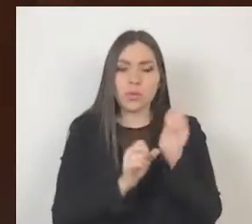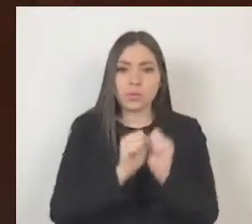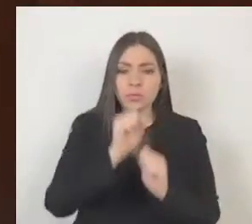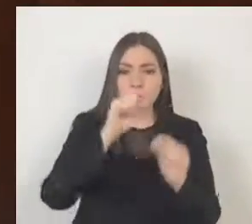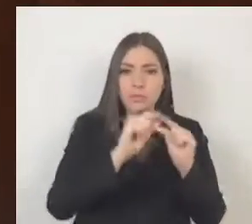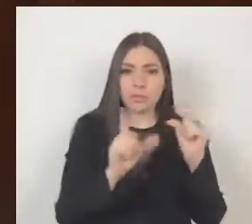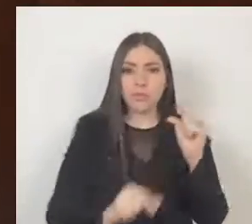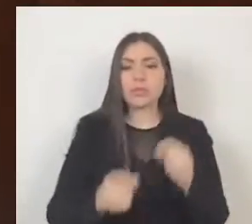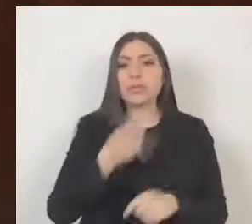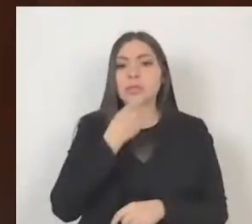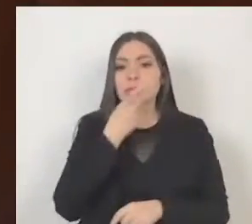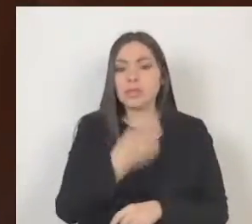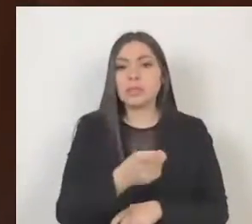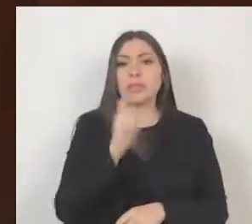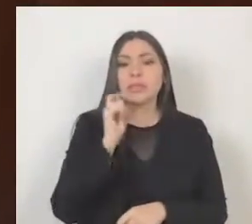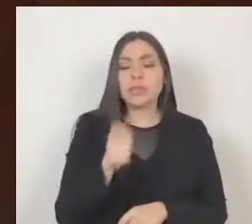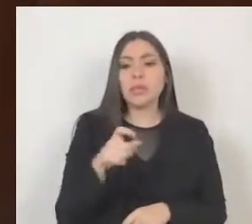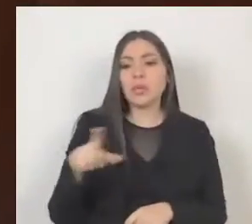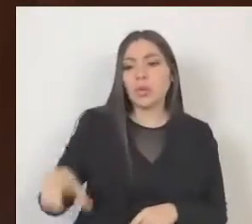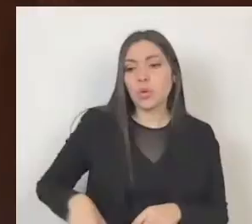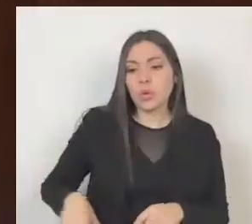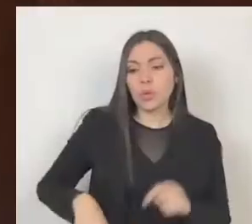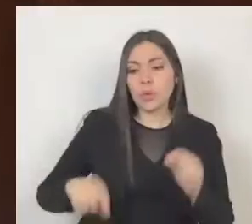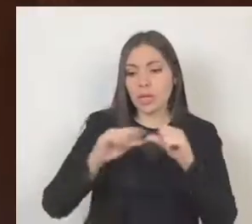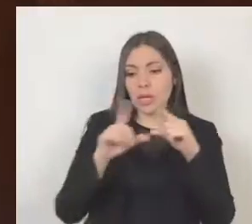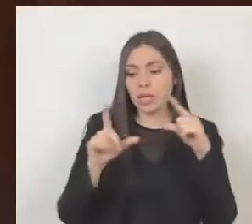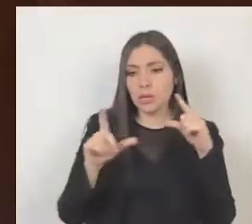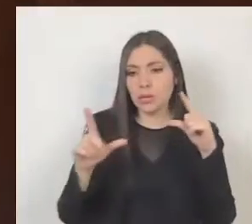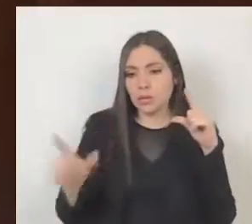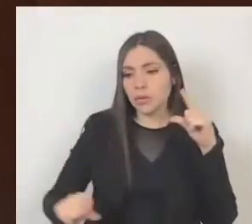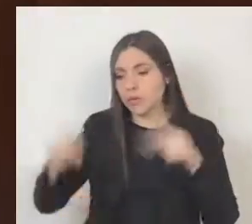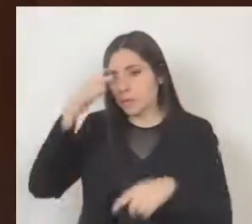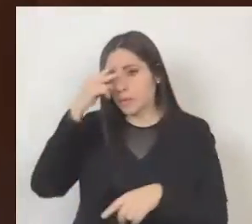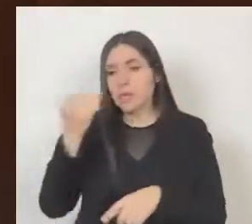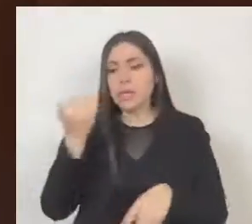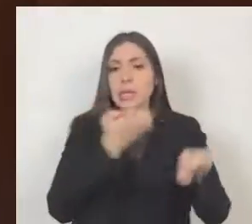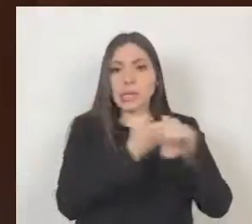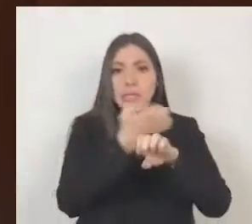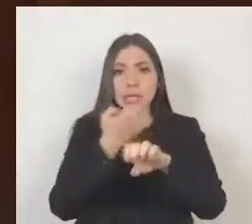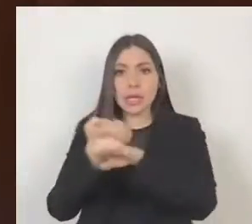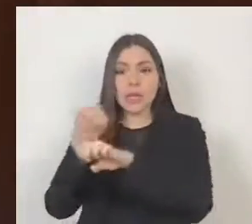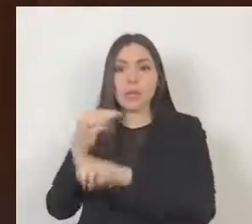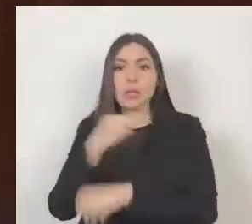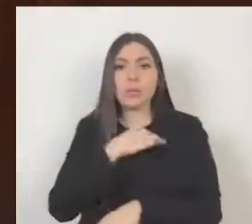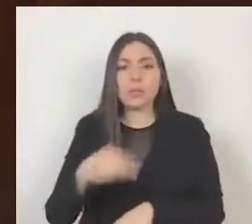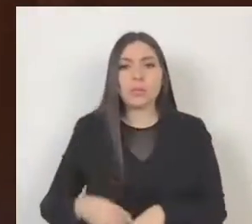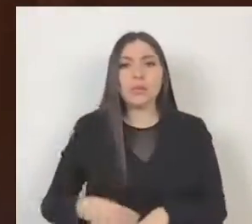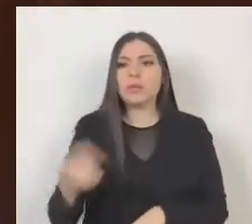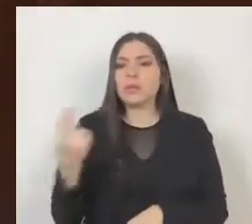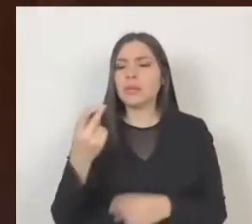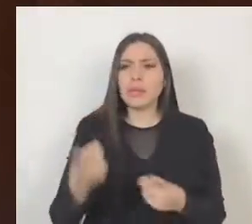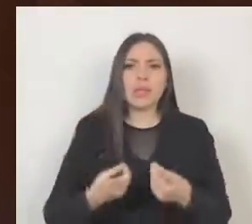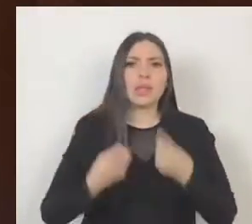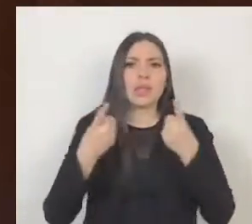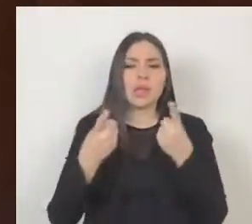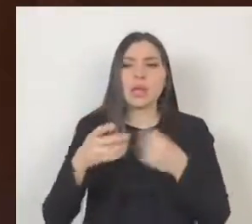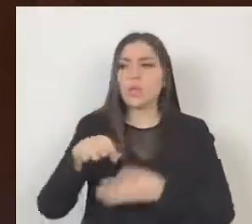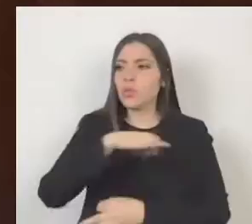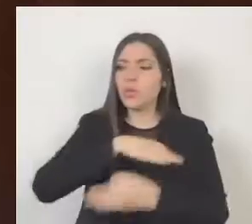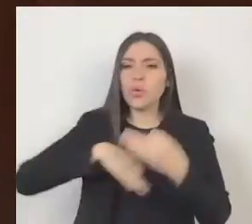Federación como las entidades federativas y los municipios deben promover la igualdad de oportunidades de los